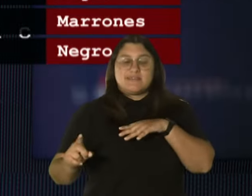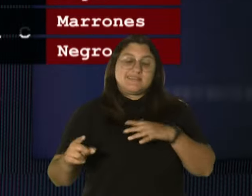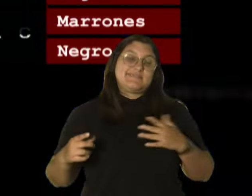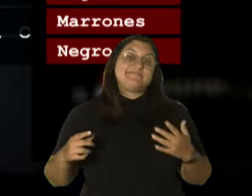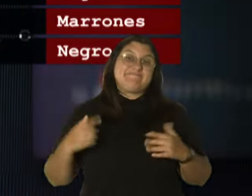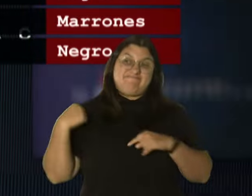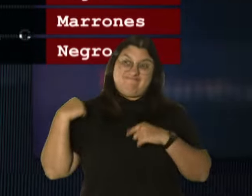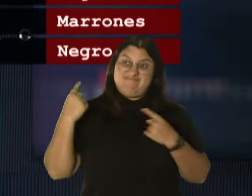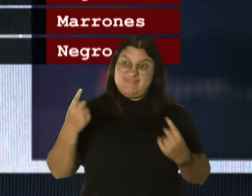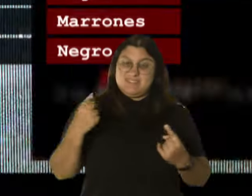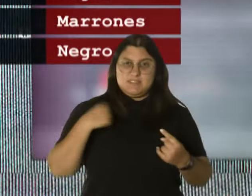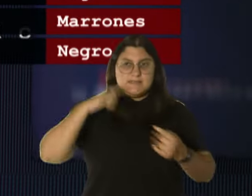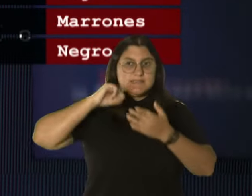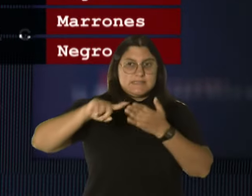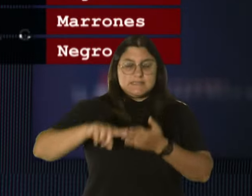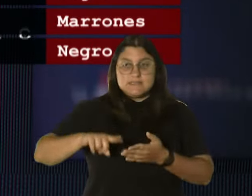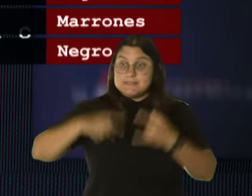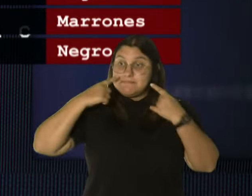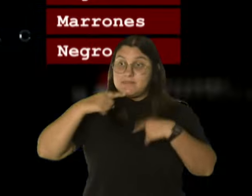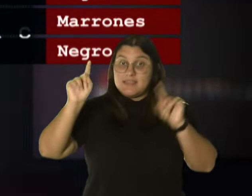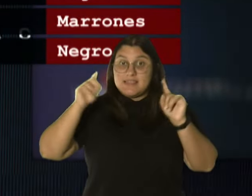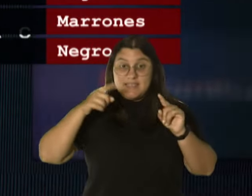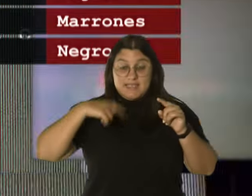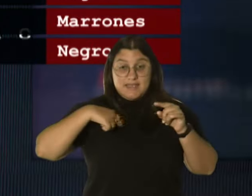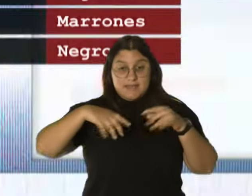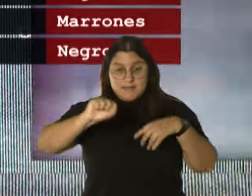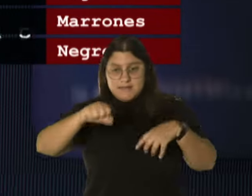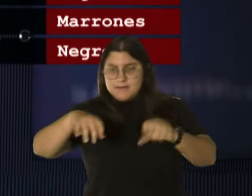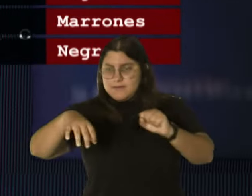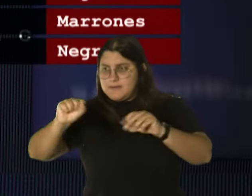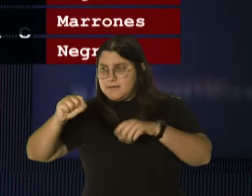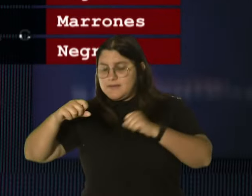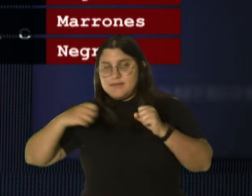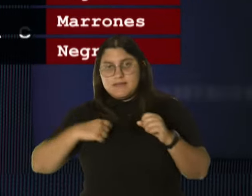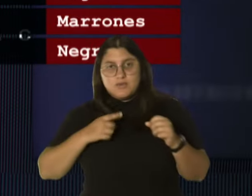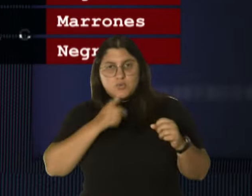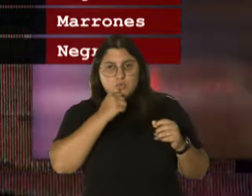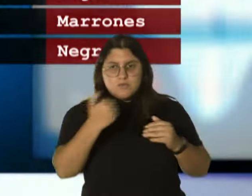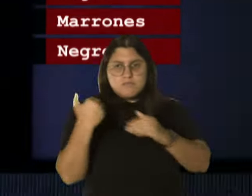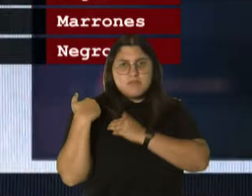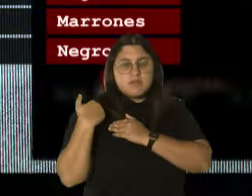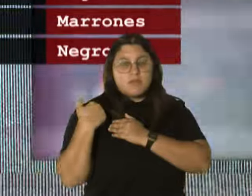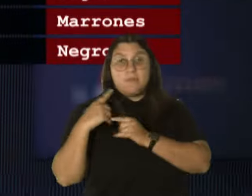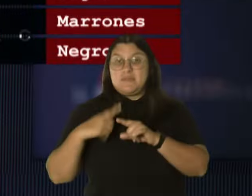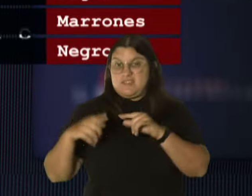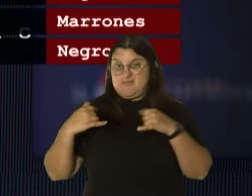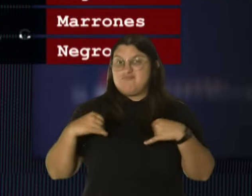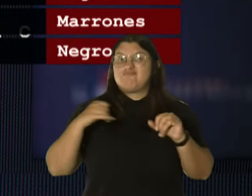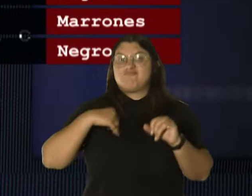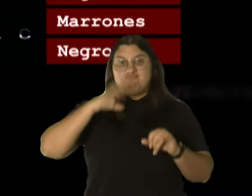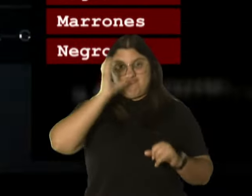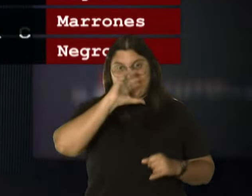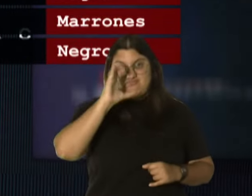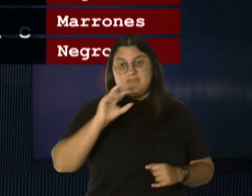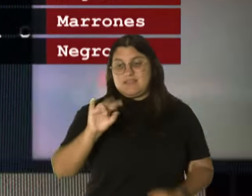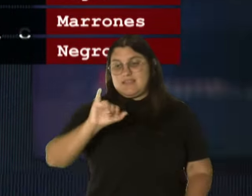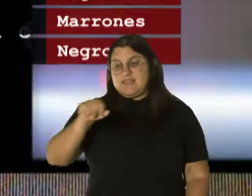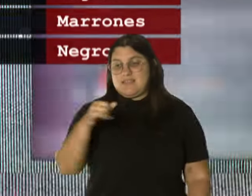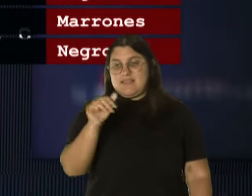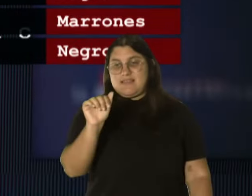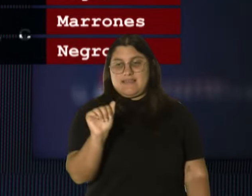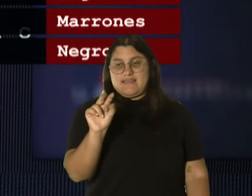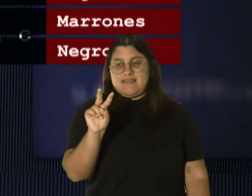extensa investigación pues se logra el arresto de los individuos responsables del acto pero todavía están buscando a Javier